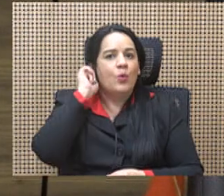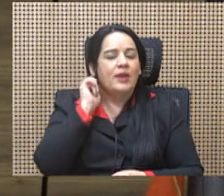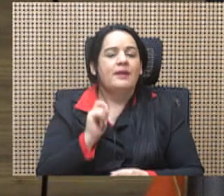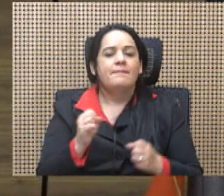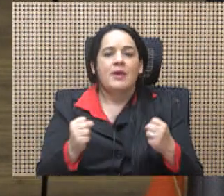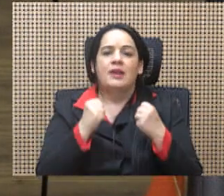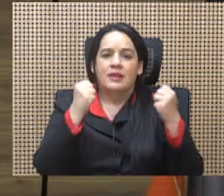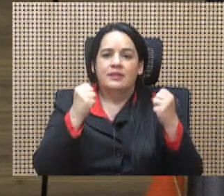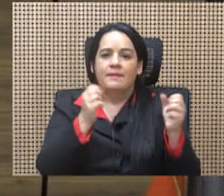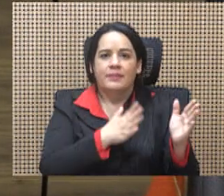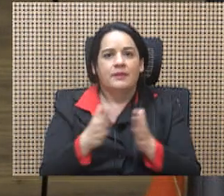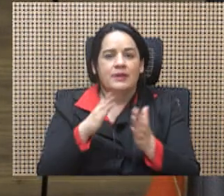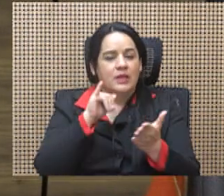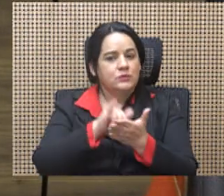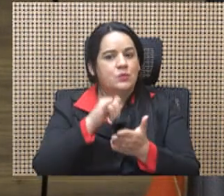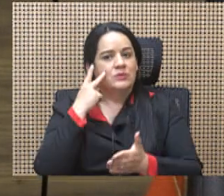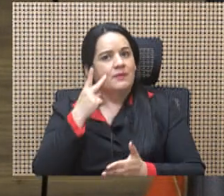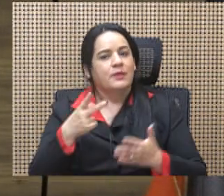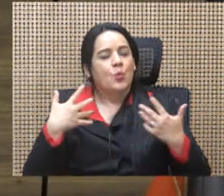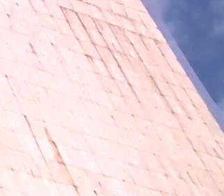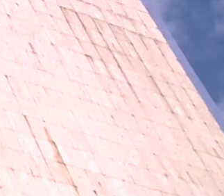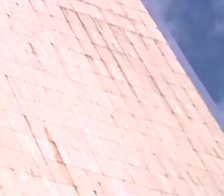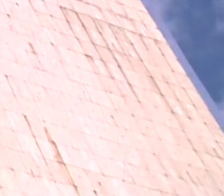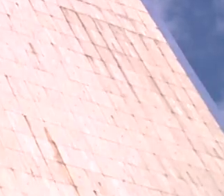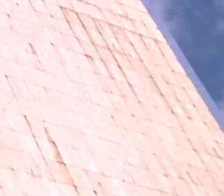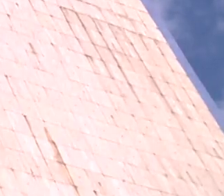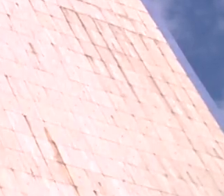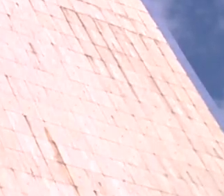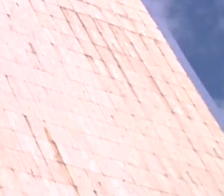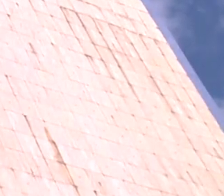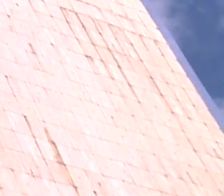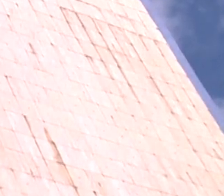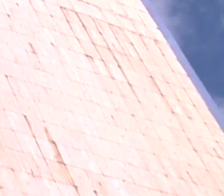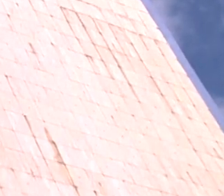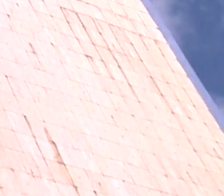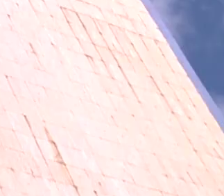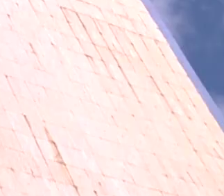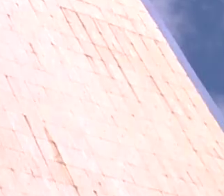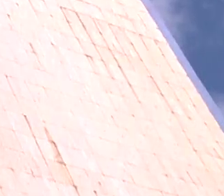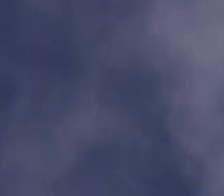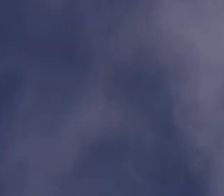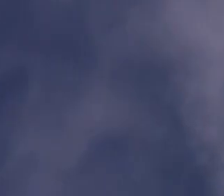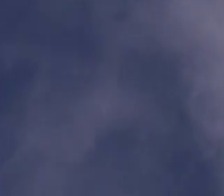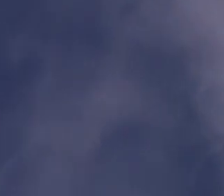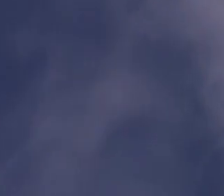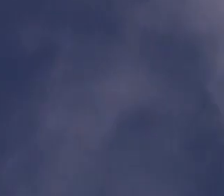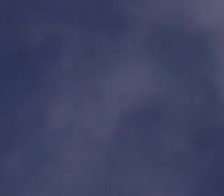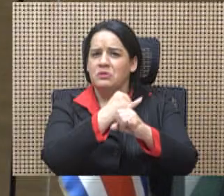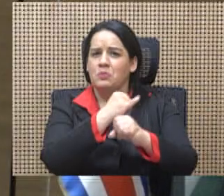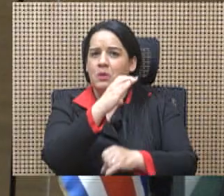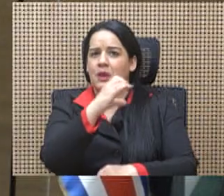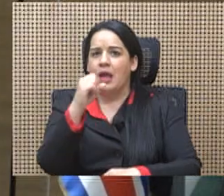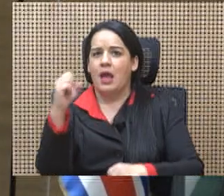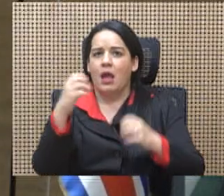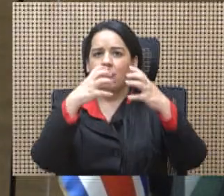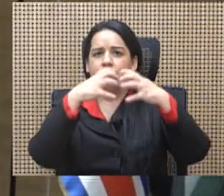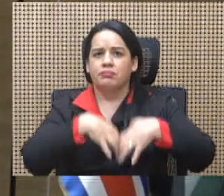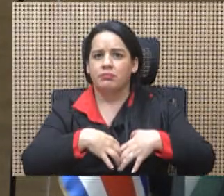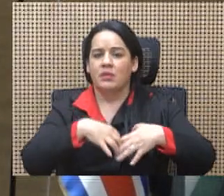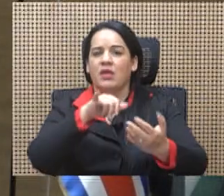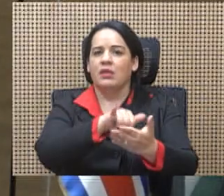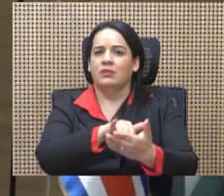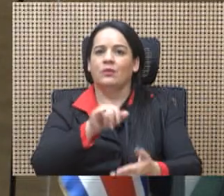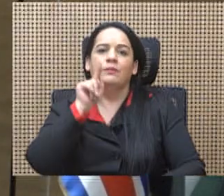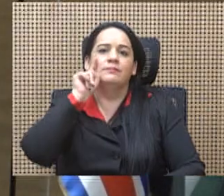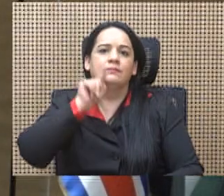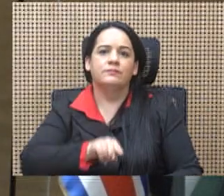esto se nota y se ve como una improvisación contar con servicios de calidad no es un capricho la ruta no es suspender las obras